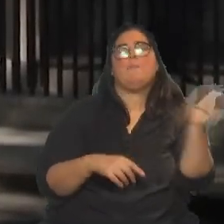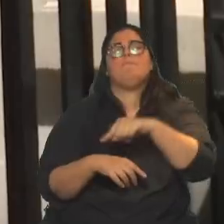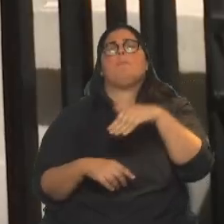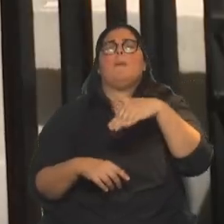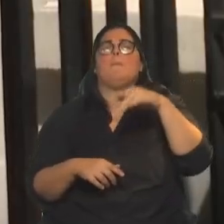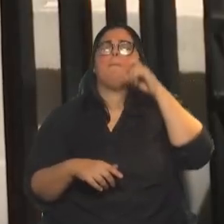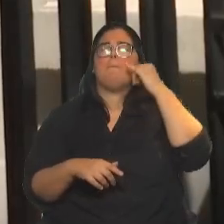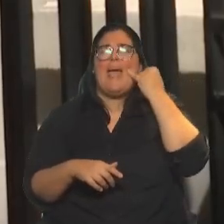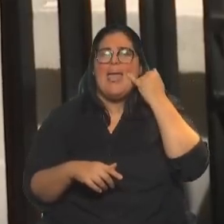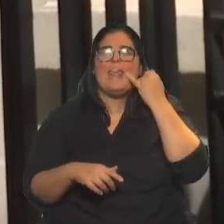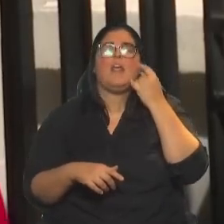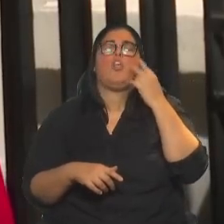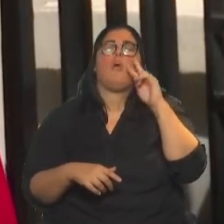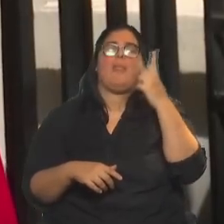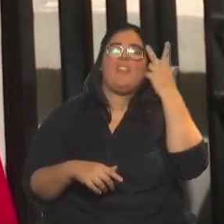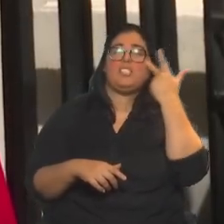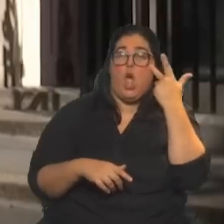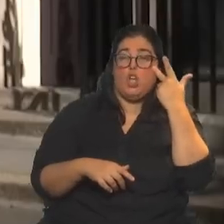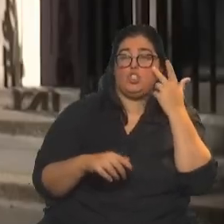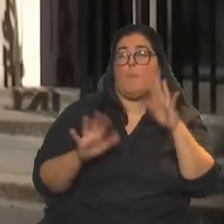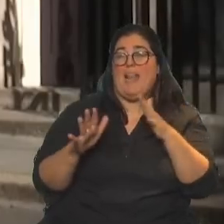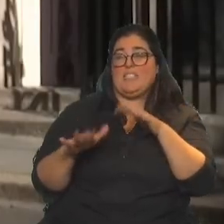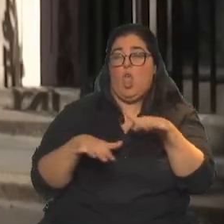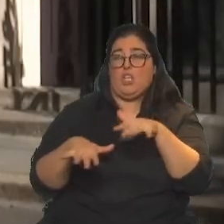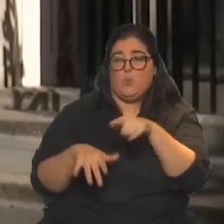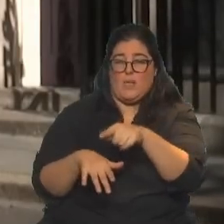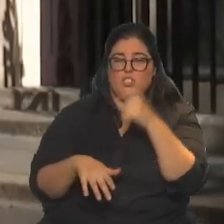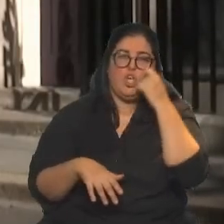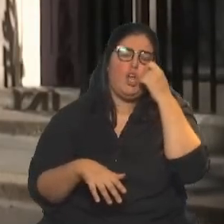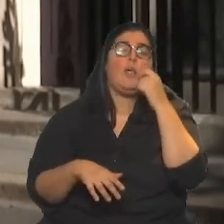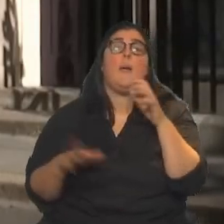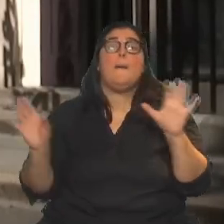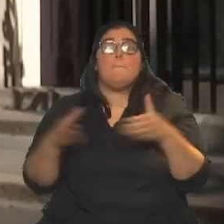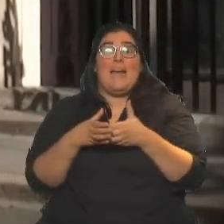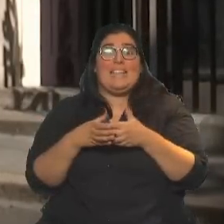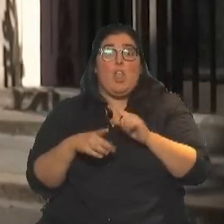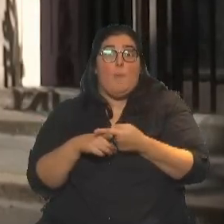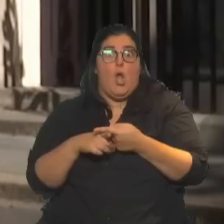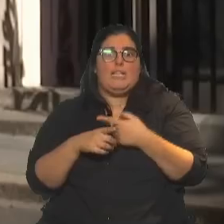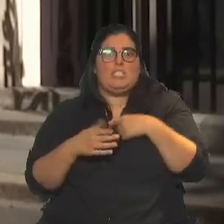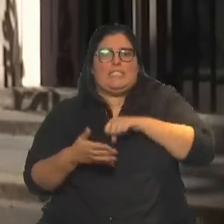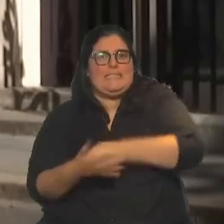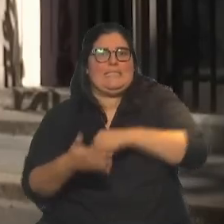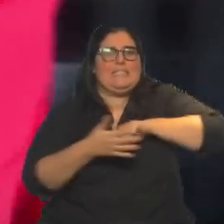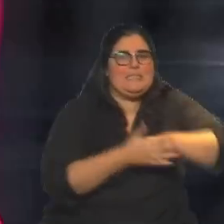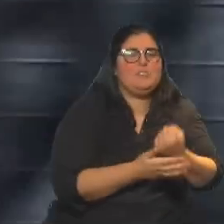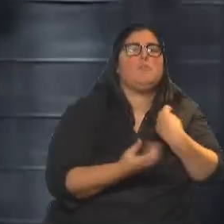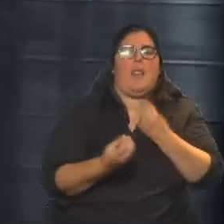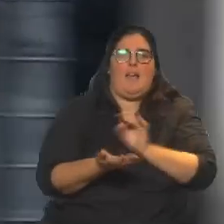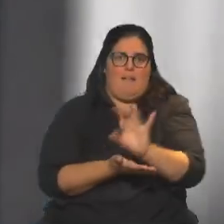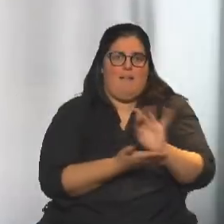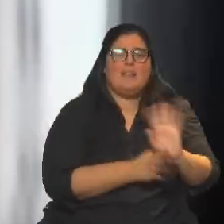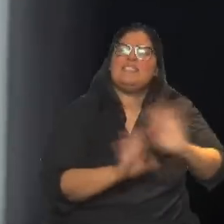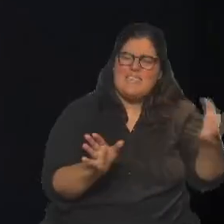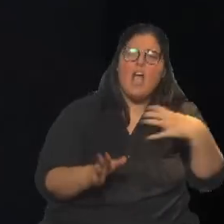en 2018. En los dos casos, el partido forzó la renuncia de ambas, luego de que ganaran de forma agónica un voto de confianza